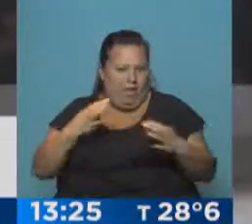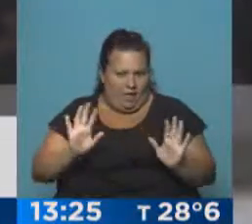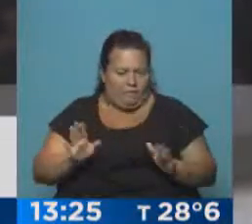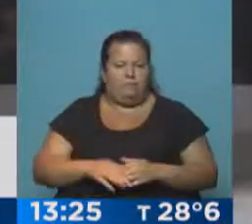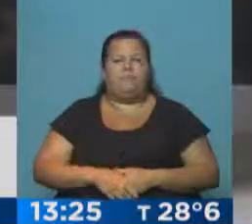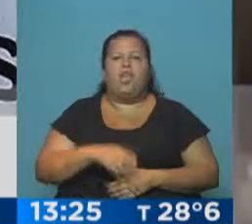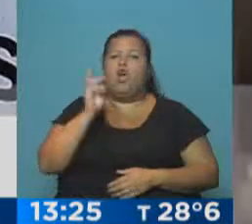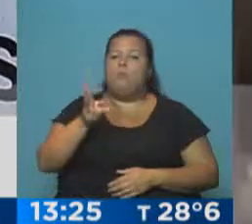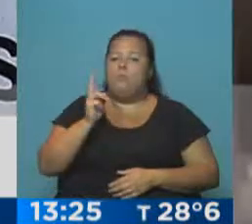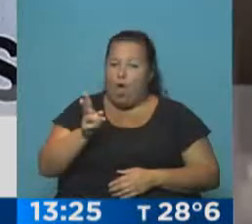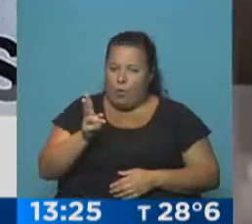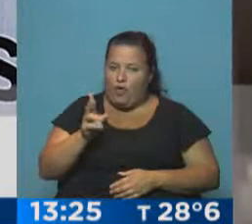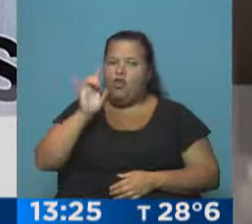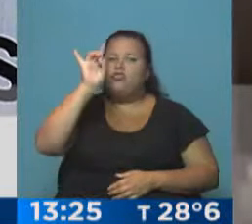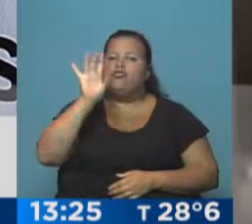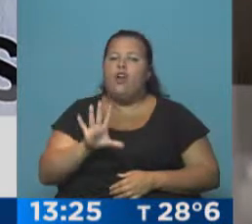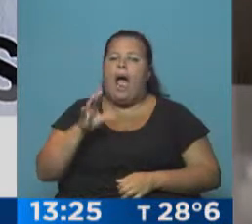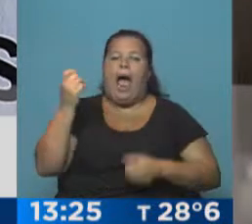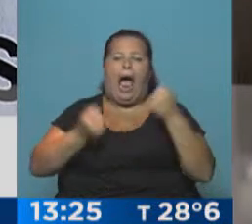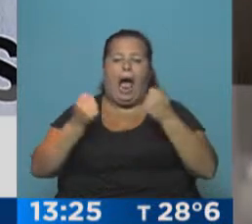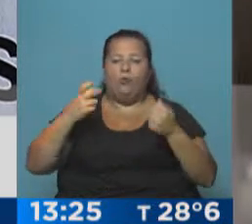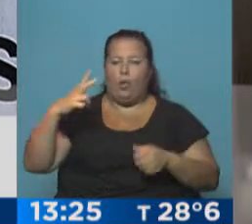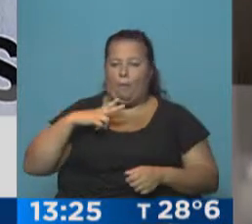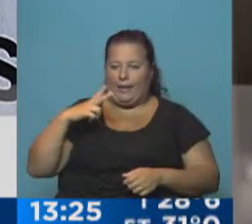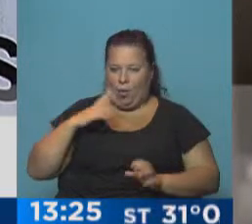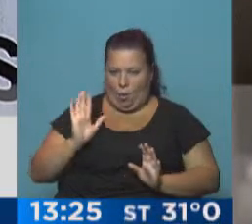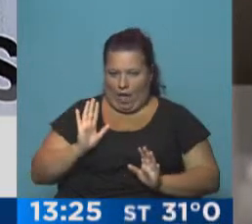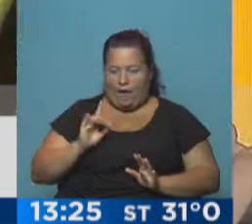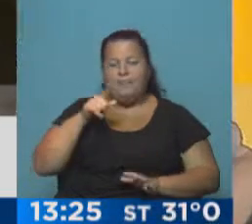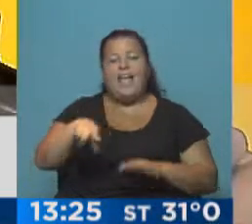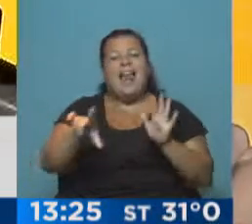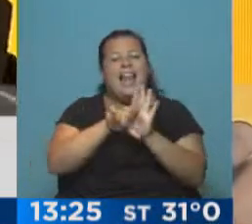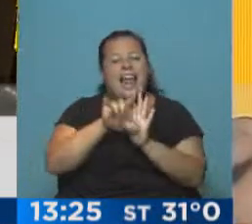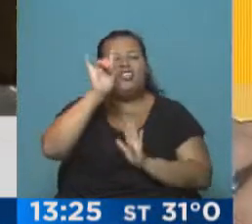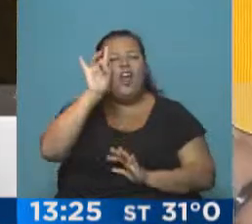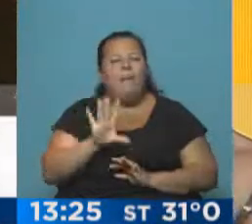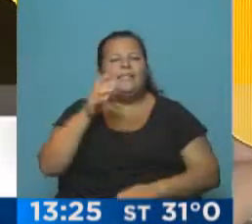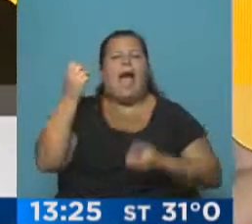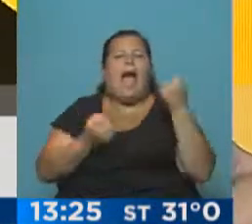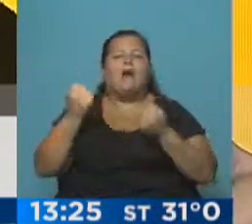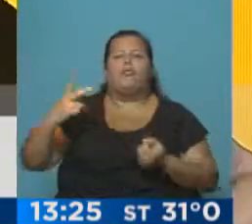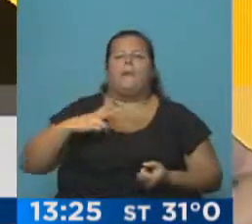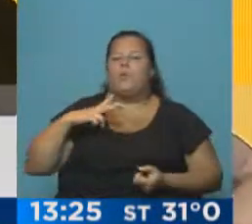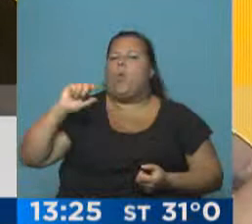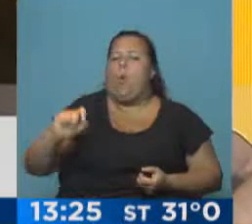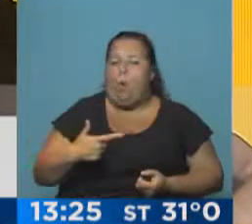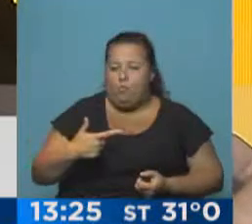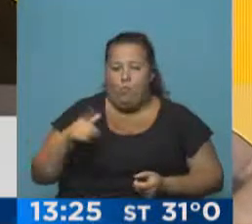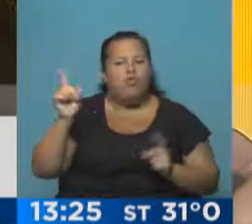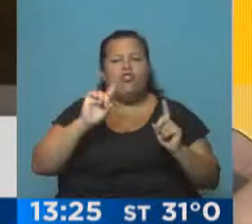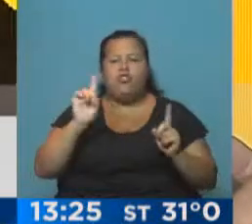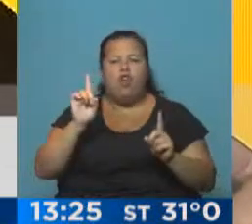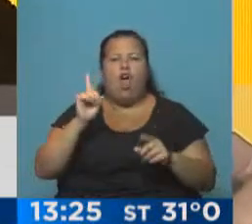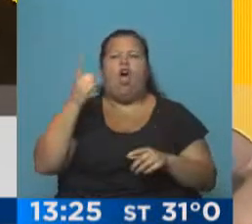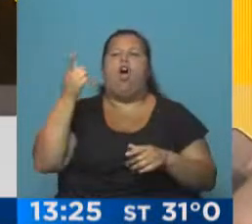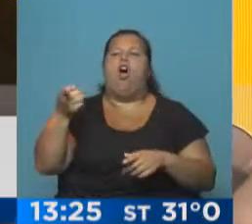las restricciones son solo para vehículos particulares esta ley sólo alcanza a vehículos particulares no alcanza a